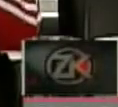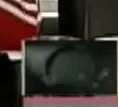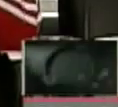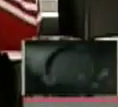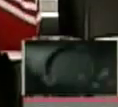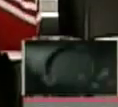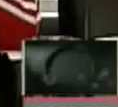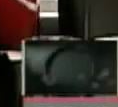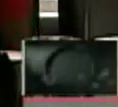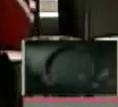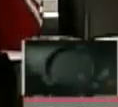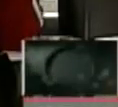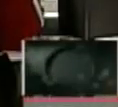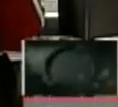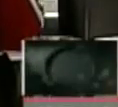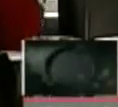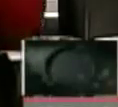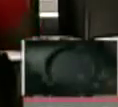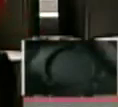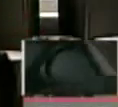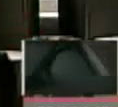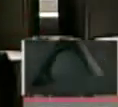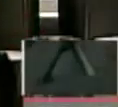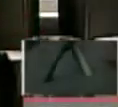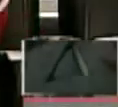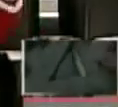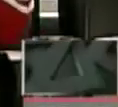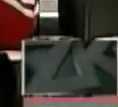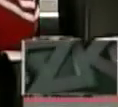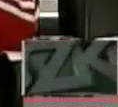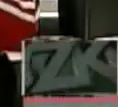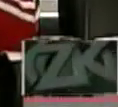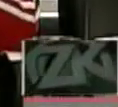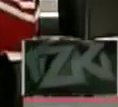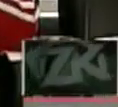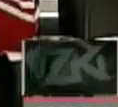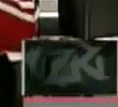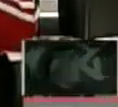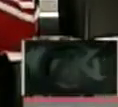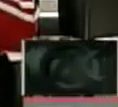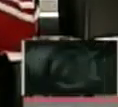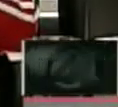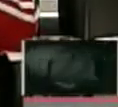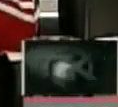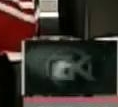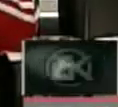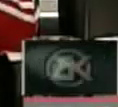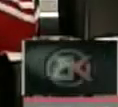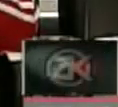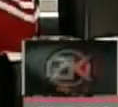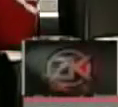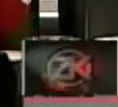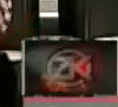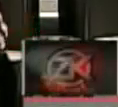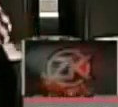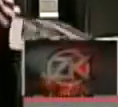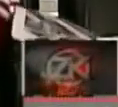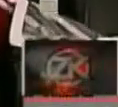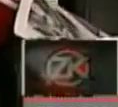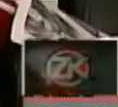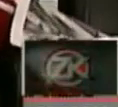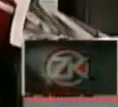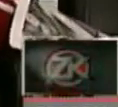moderna. Los deseos en políticas también se transfiguran en una especie de ¿cómo se llama? De